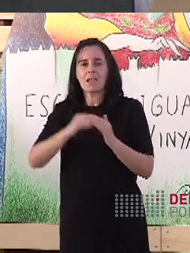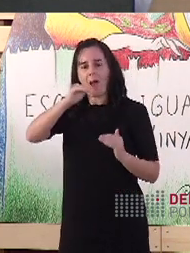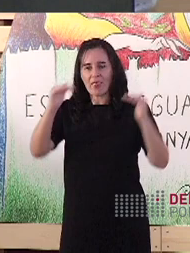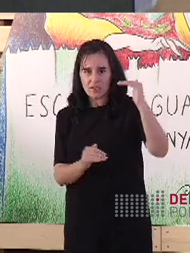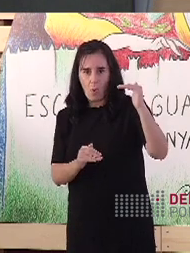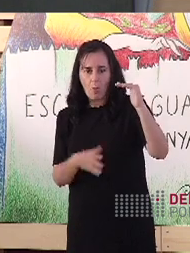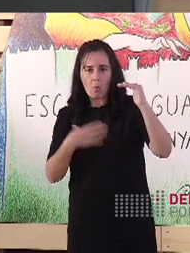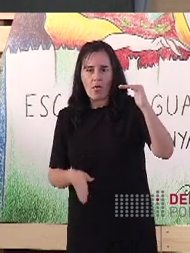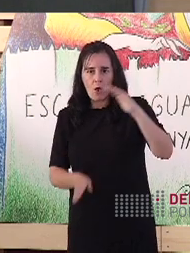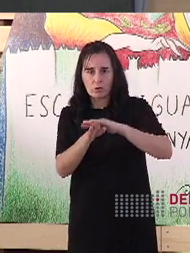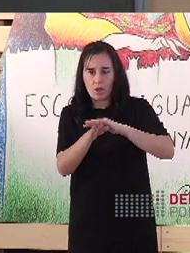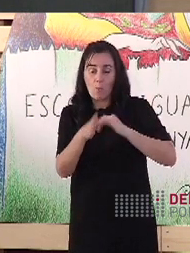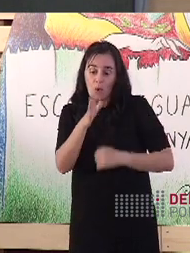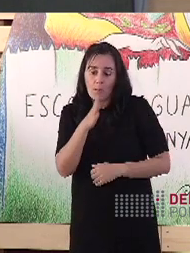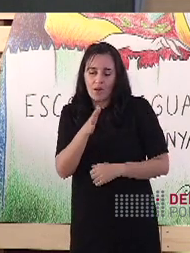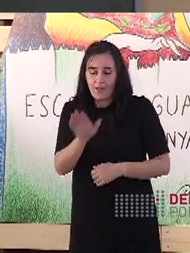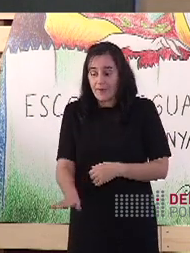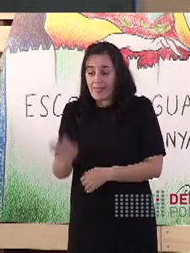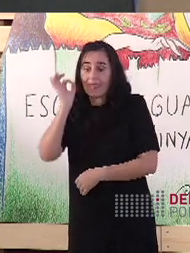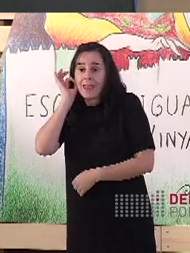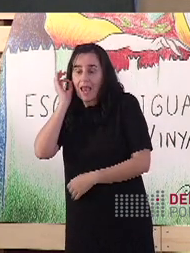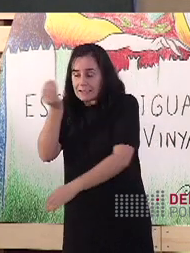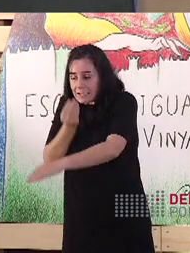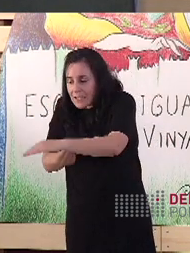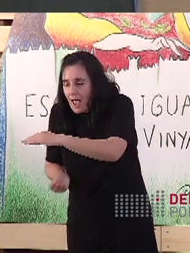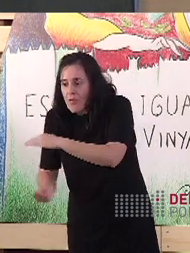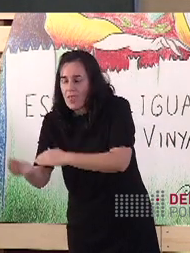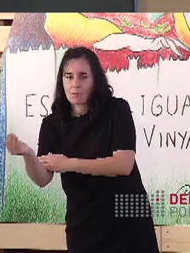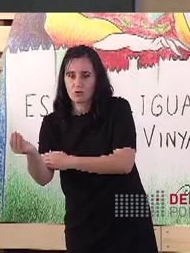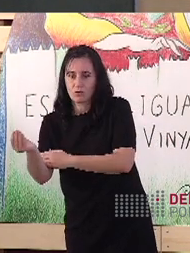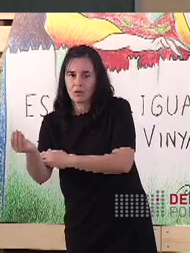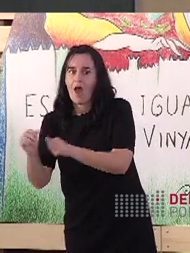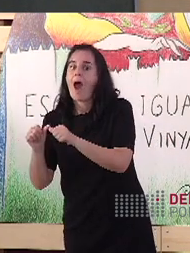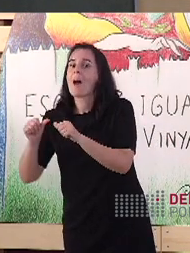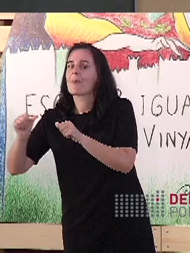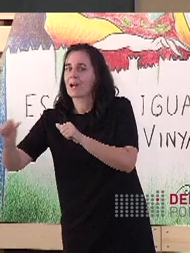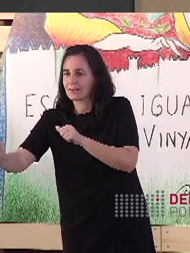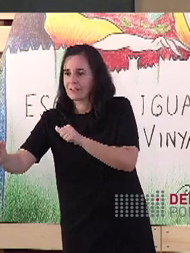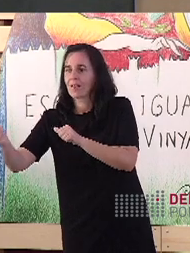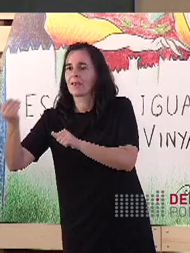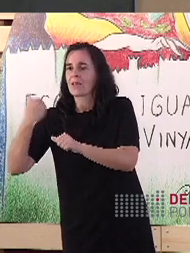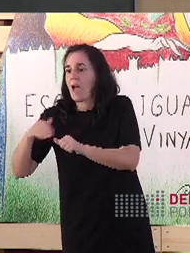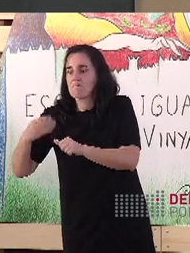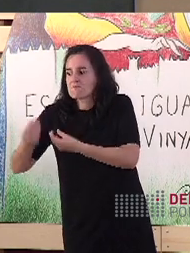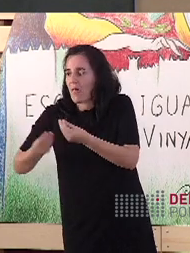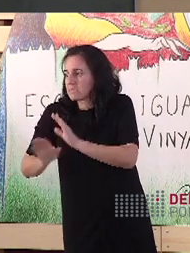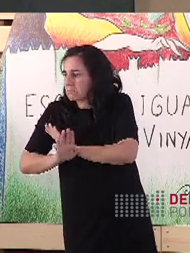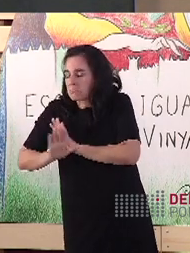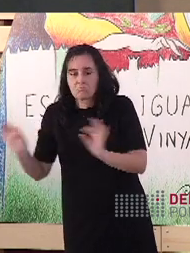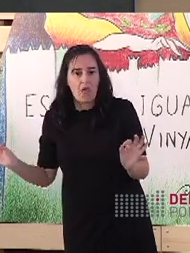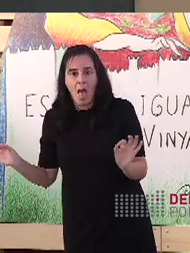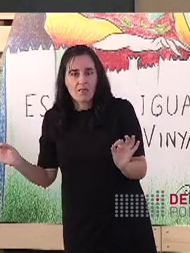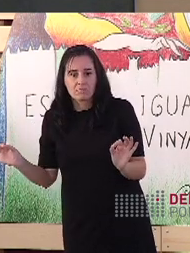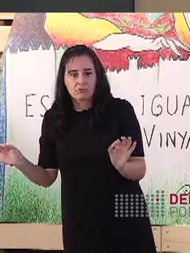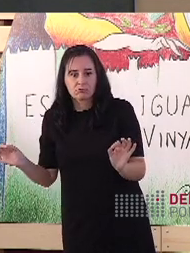niñas nacemos, y lo siento, pero en el momento en el que nacemos ya estamos, ya no tenemos que hacer nada más. Las niñas vamos